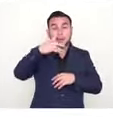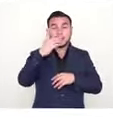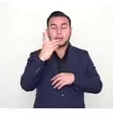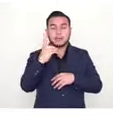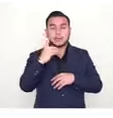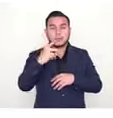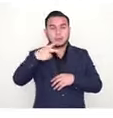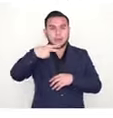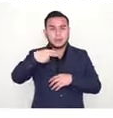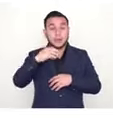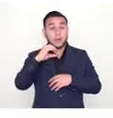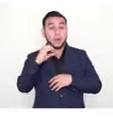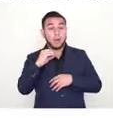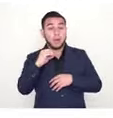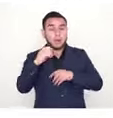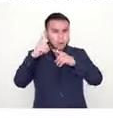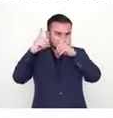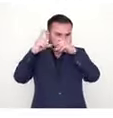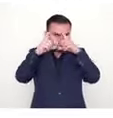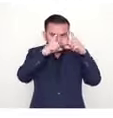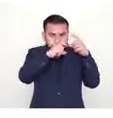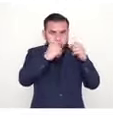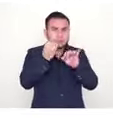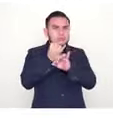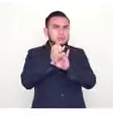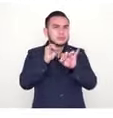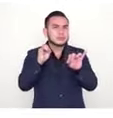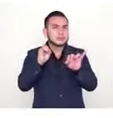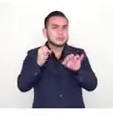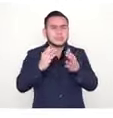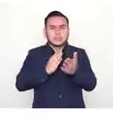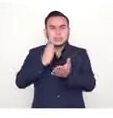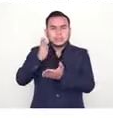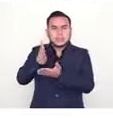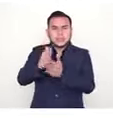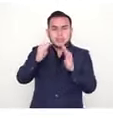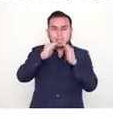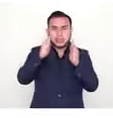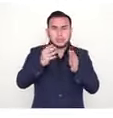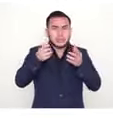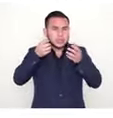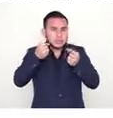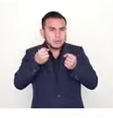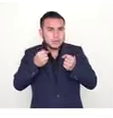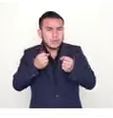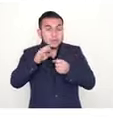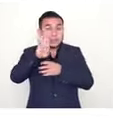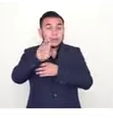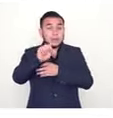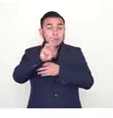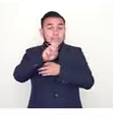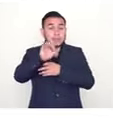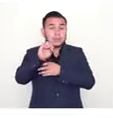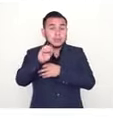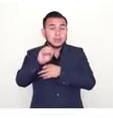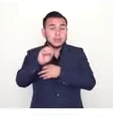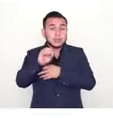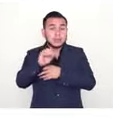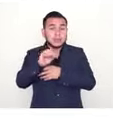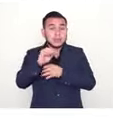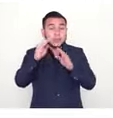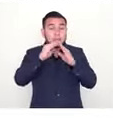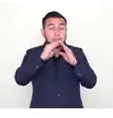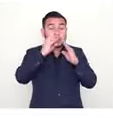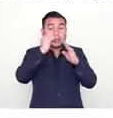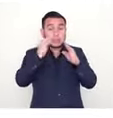apolonio o prensa independiente vayan a las cárceles de barrios que salte hoy salgo a verificarlo